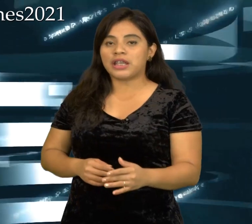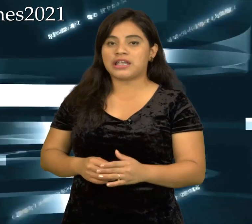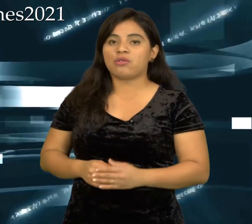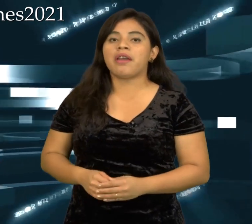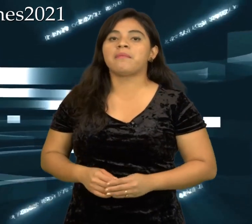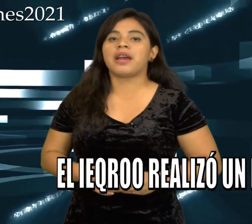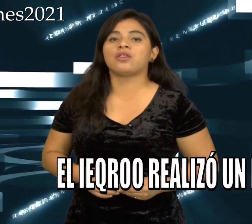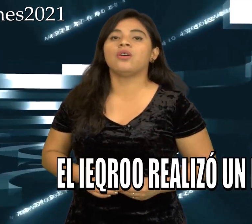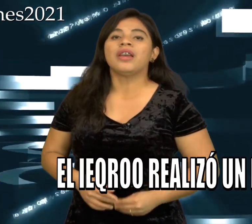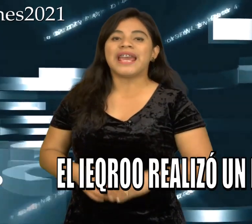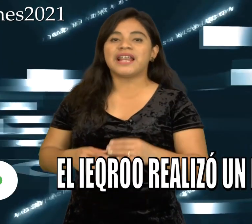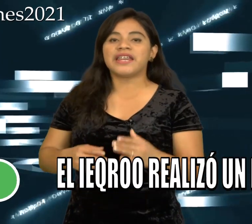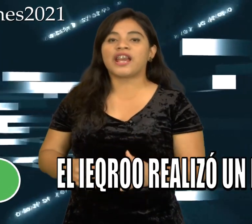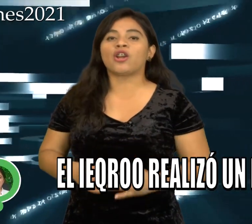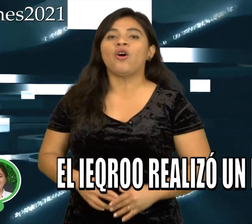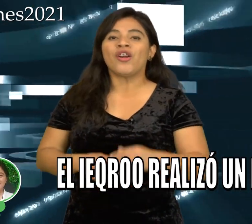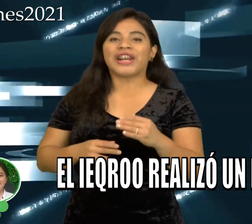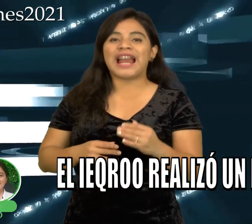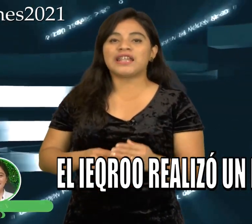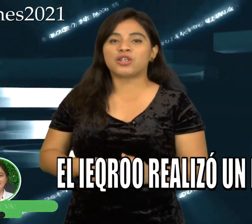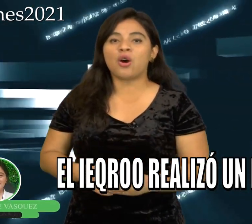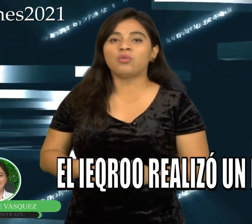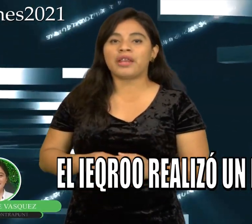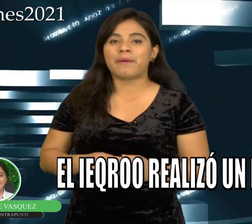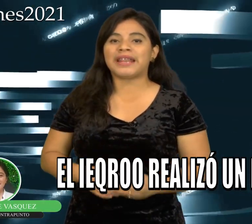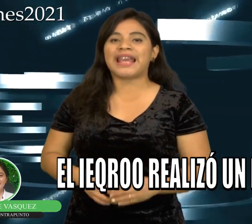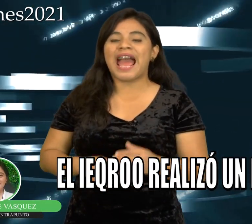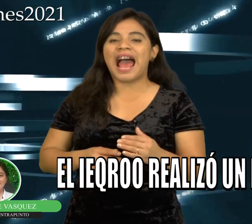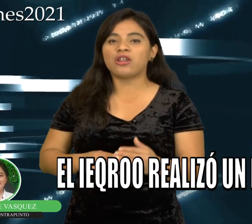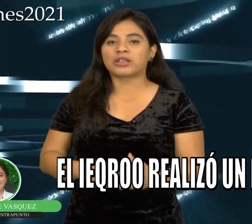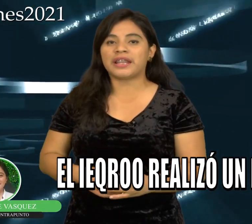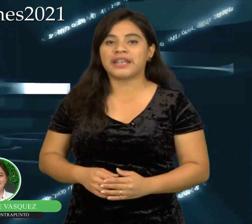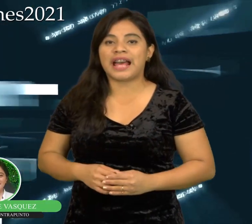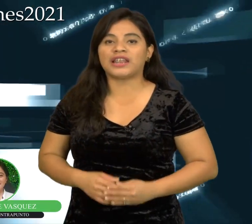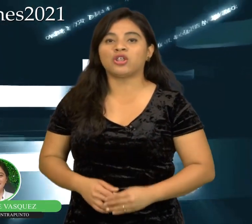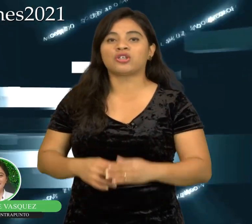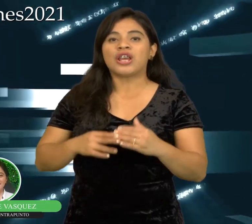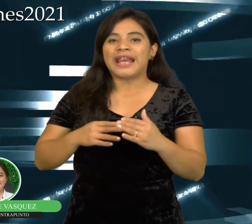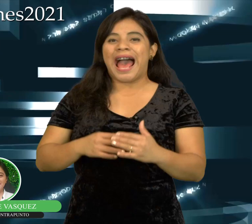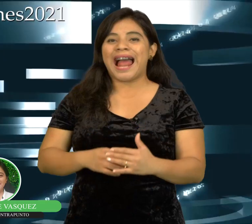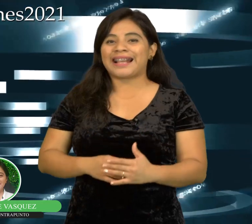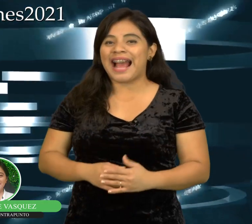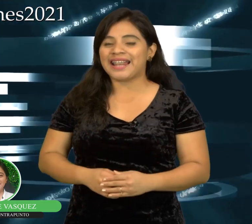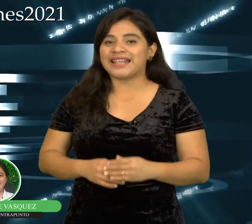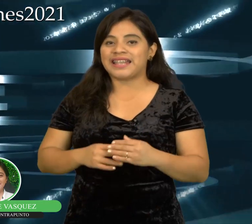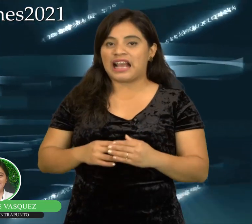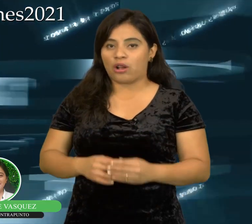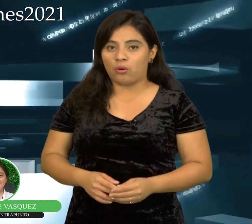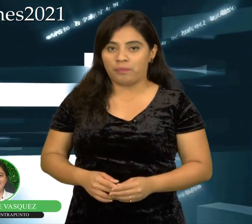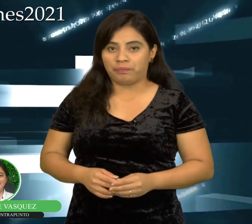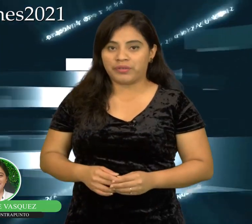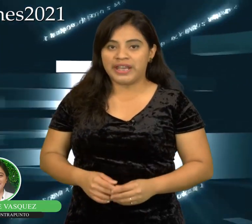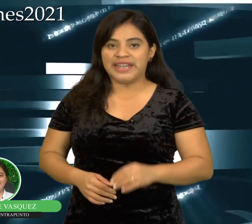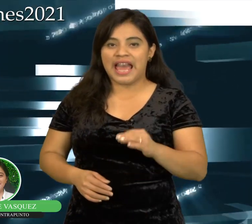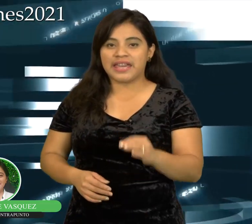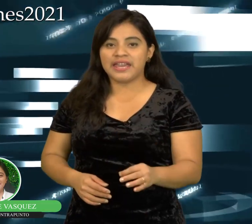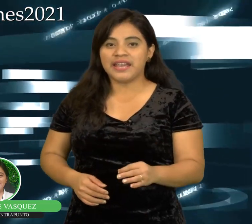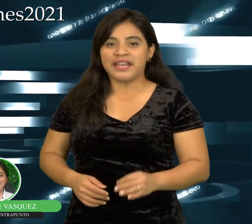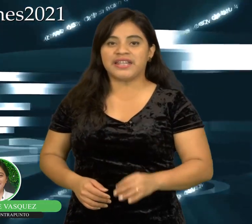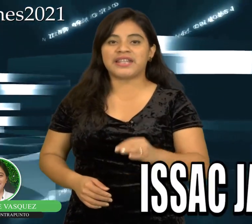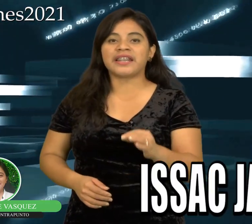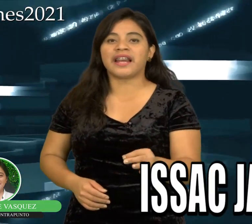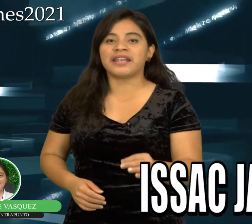El pasado 19 de mayo, el YECRO realizó un debate a los candidatos a alcaldes de Cancún. Y